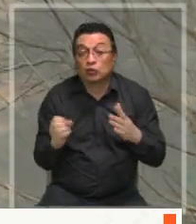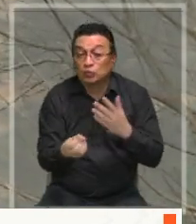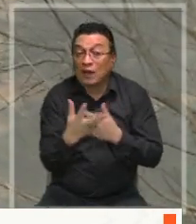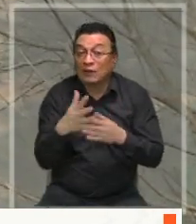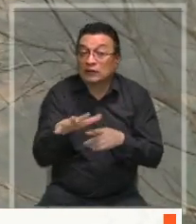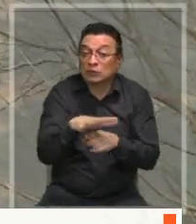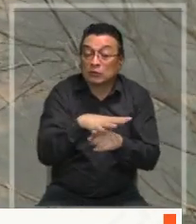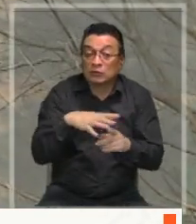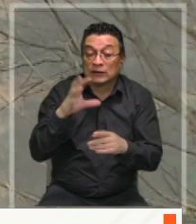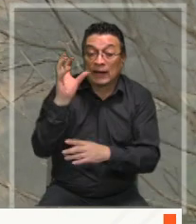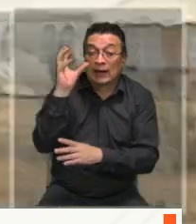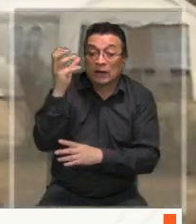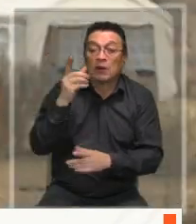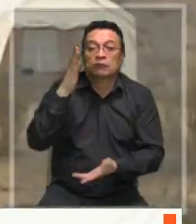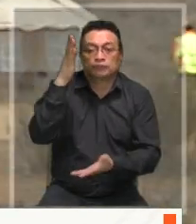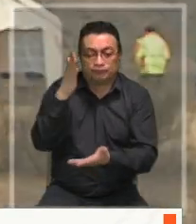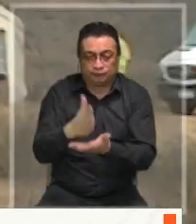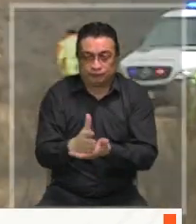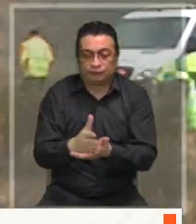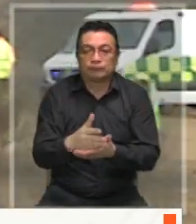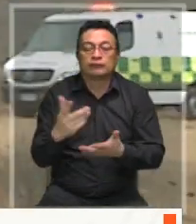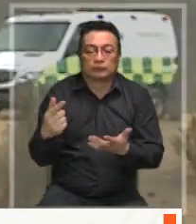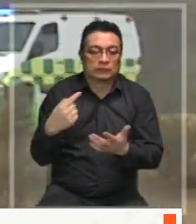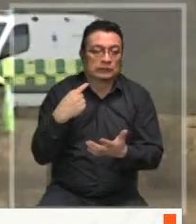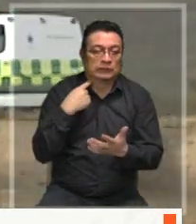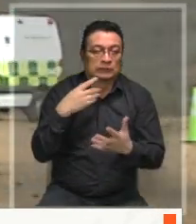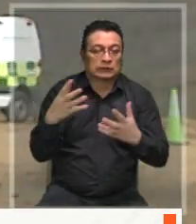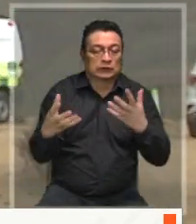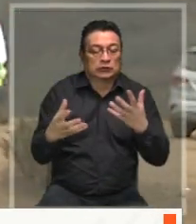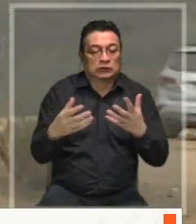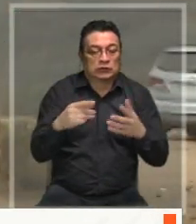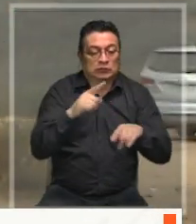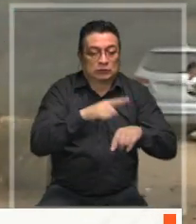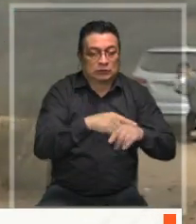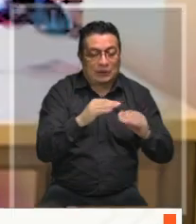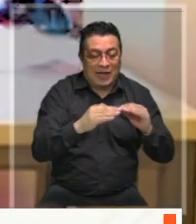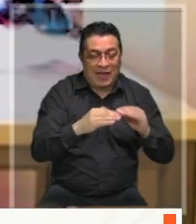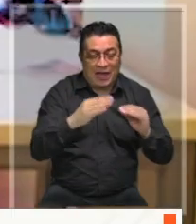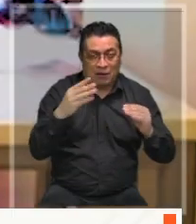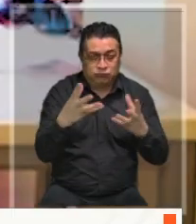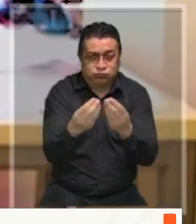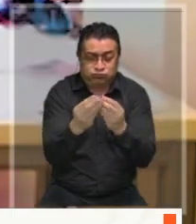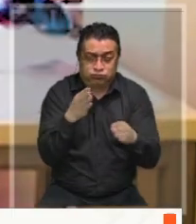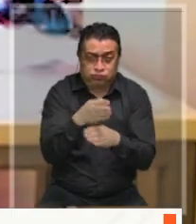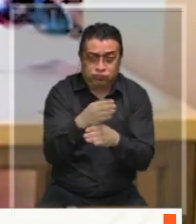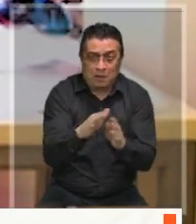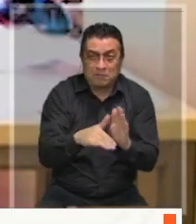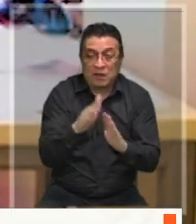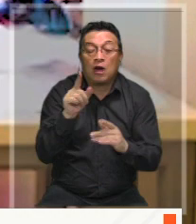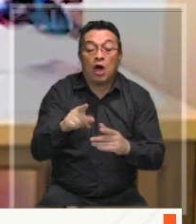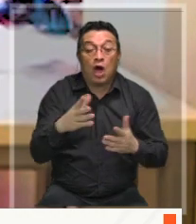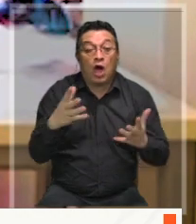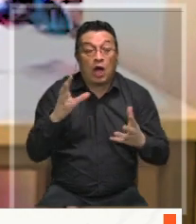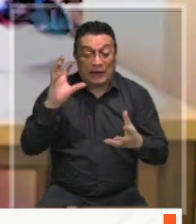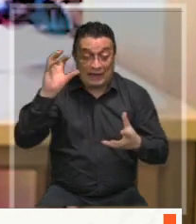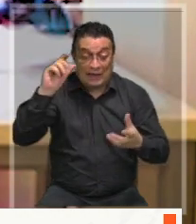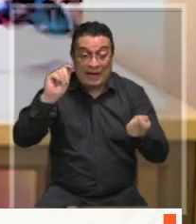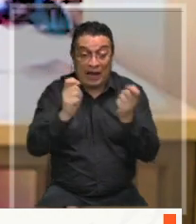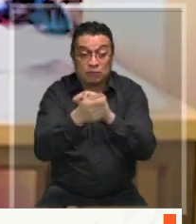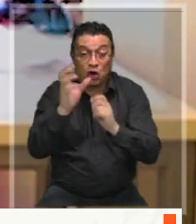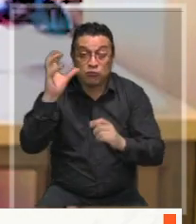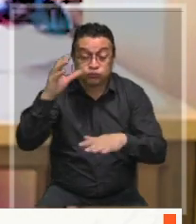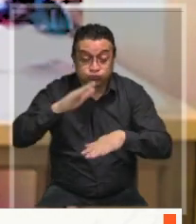climáticas nos obliguen a extender la temporada alta. Una de las consecuencias del calentamiento global es que hace más frecuentes e intensos los